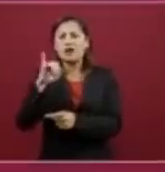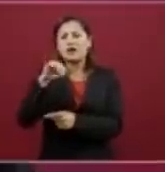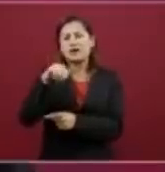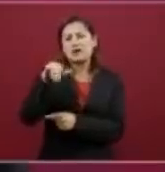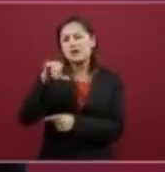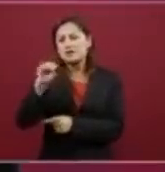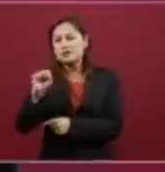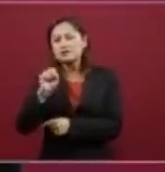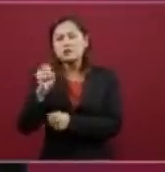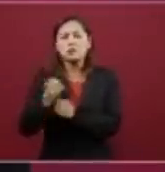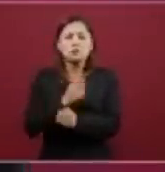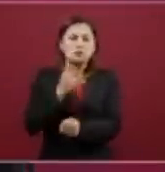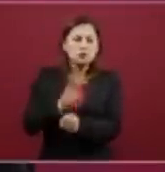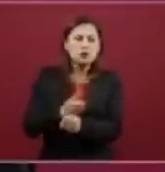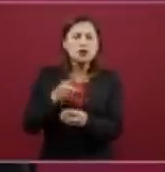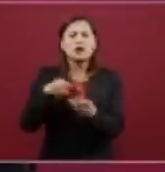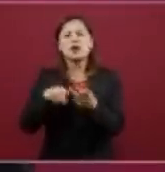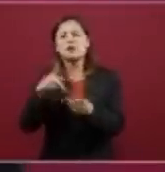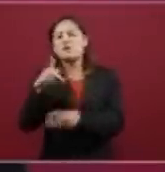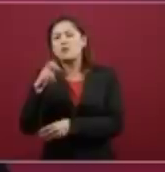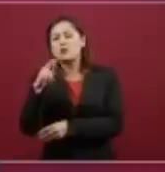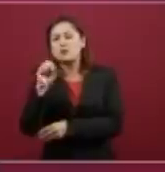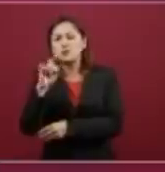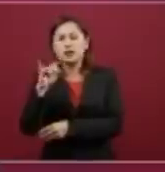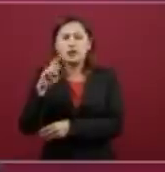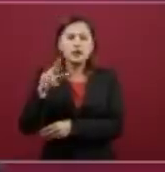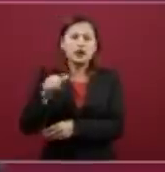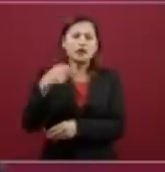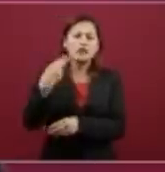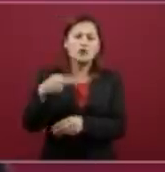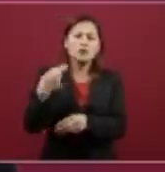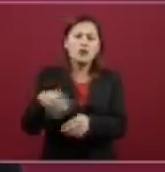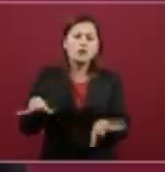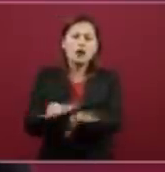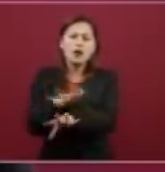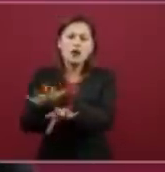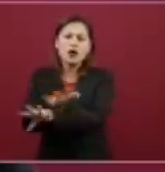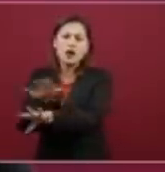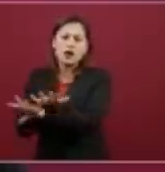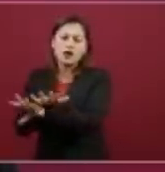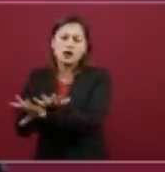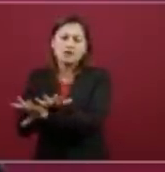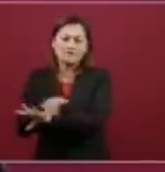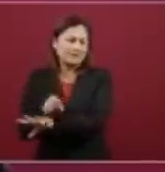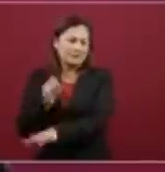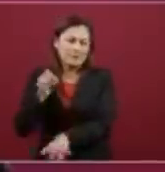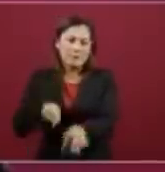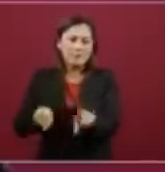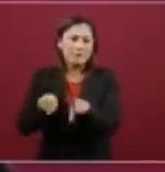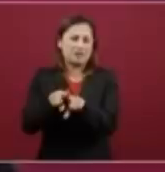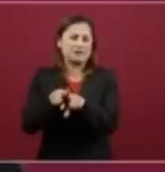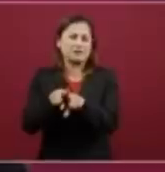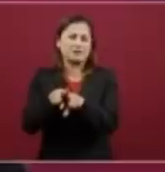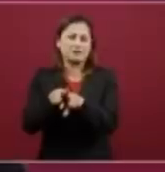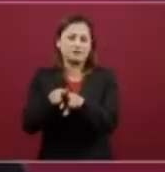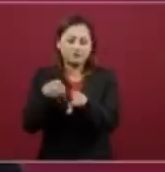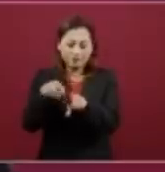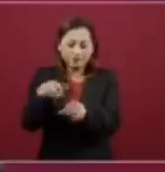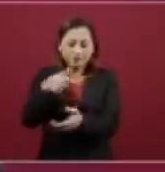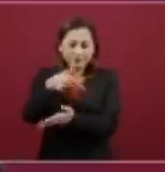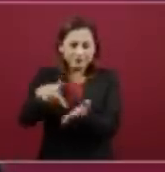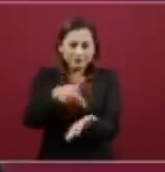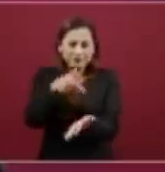IMSS-Oportunidades, IMSS-Prospera. Entonces, esas unidades médicas, que